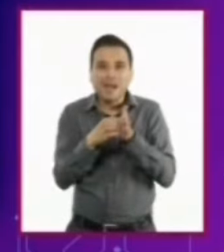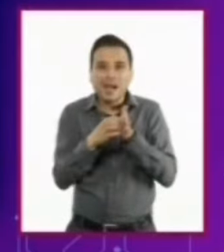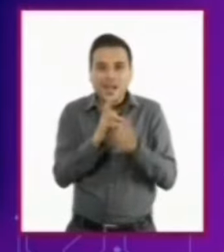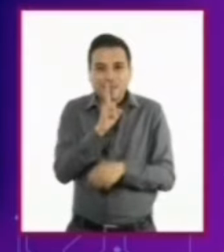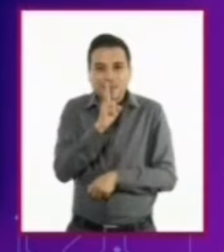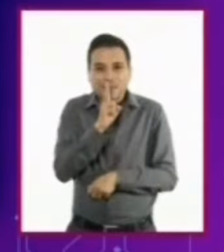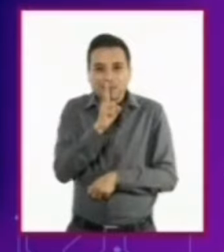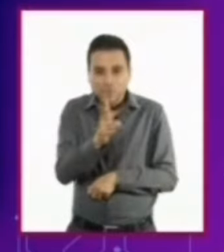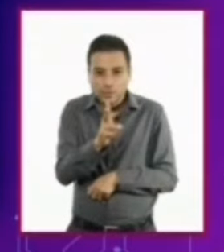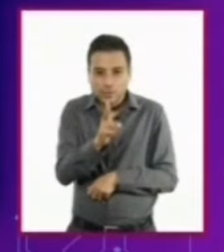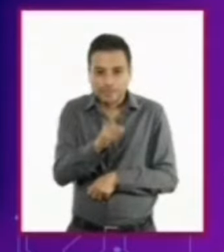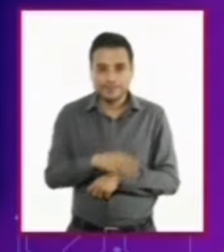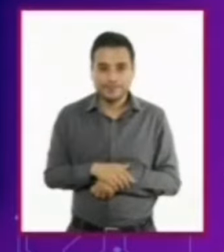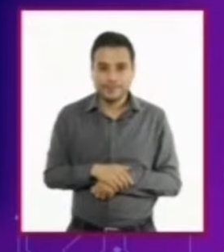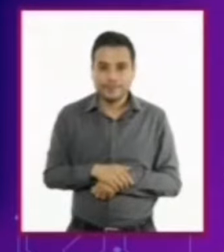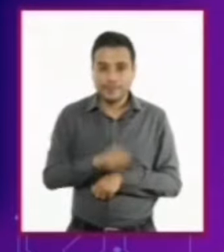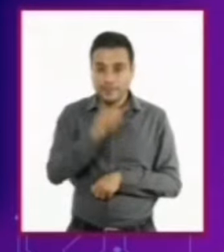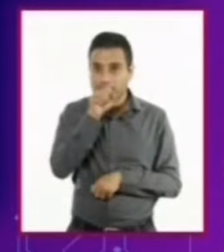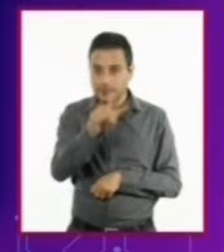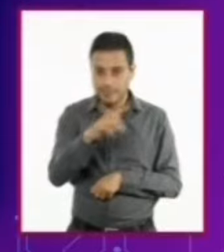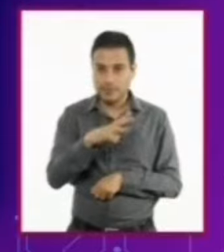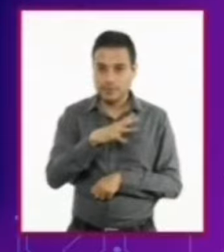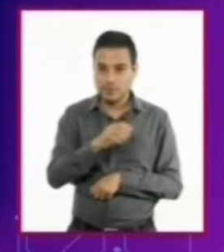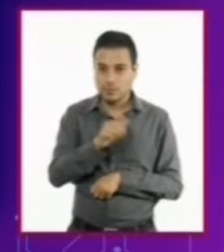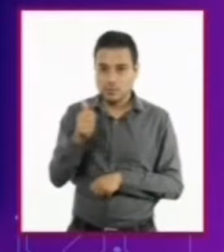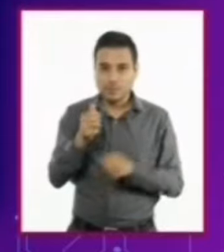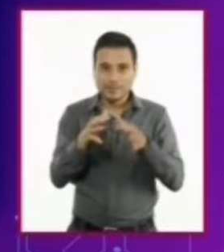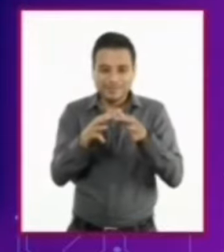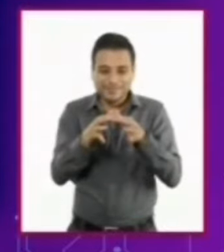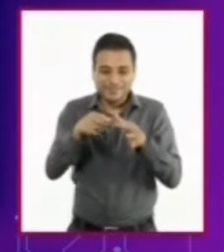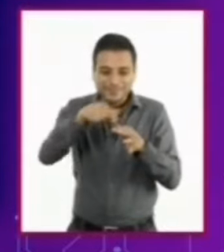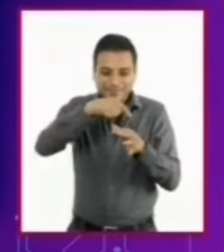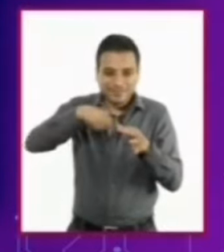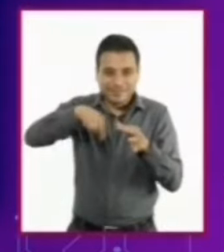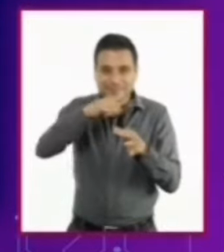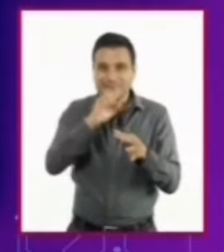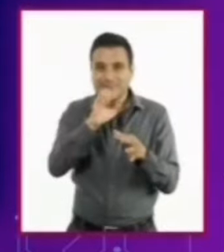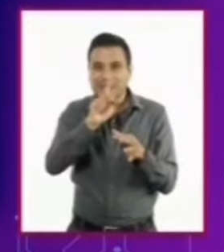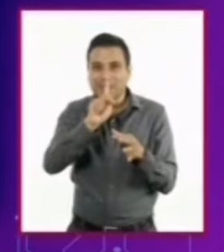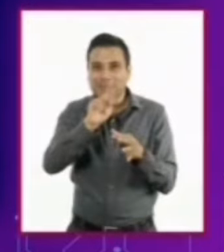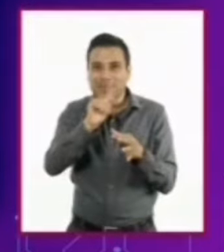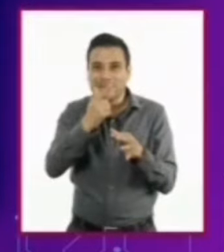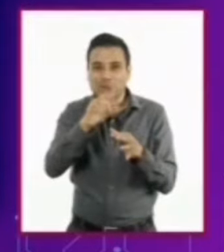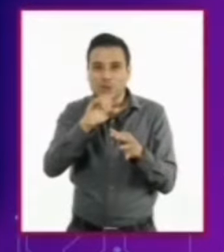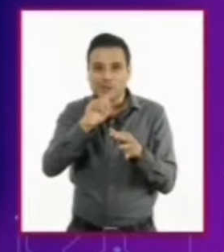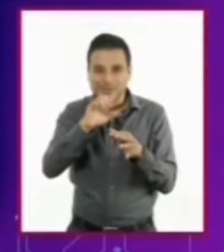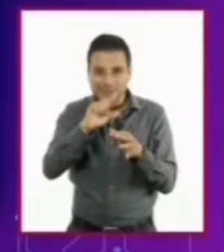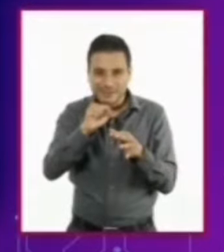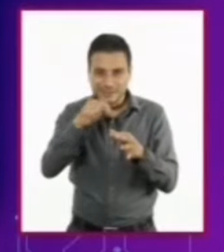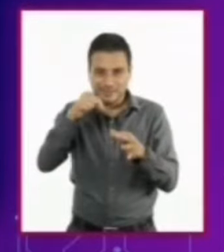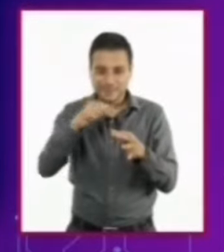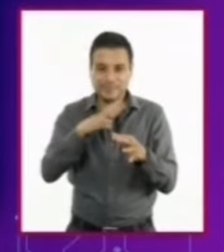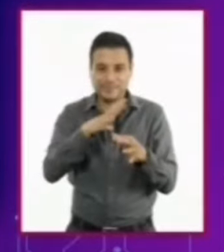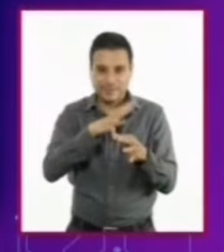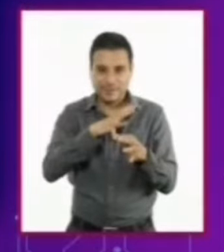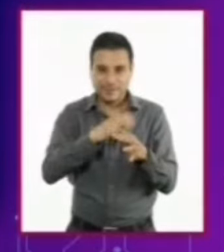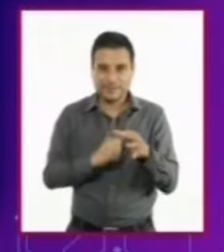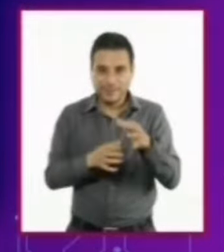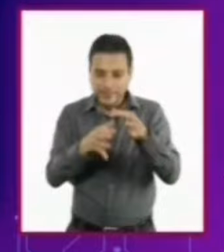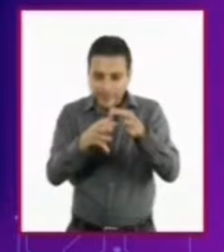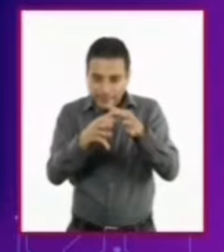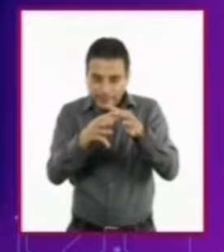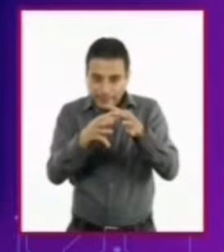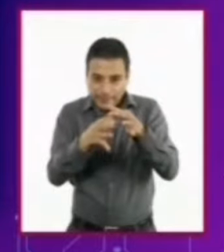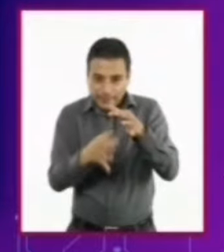a la faringe, encontramos la epiglotis, el guardián de la vía aérea. Si entra en la faringe otro elemento que no